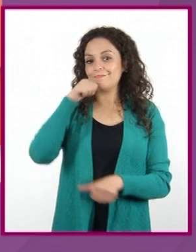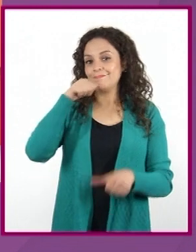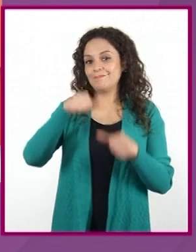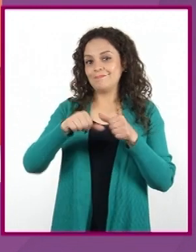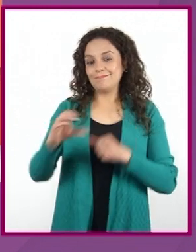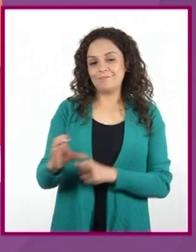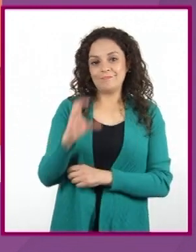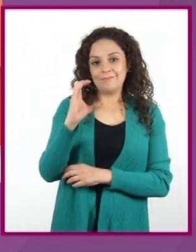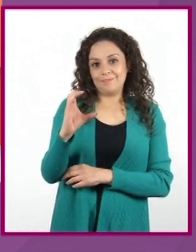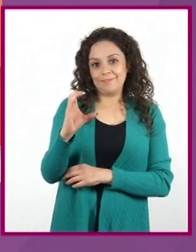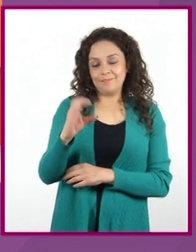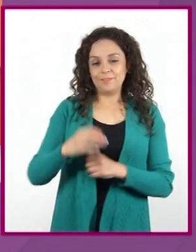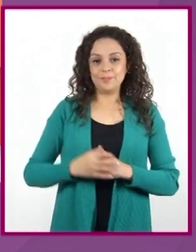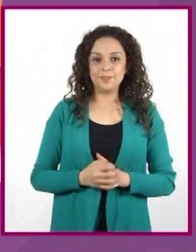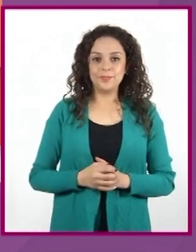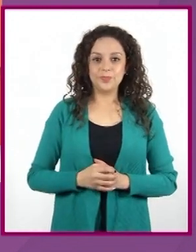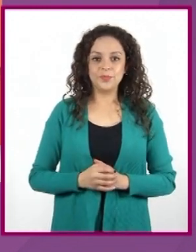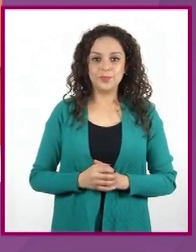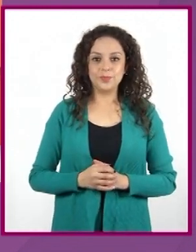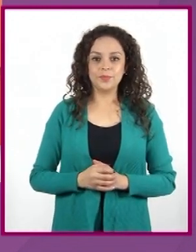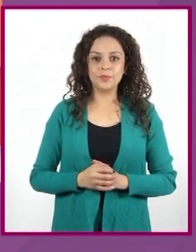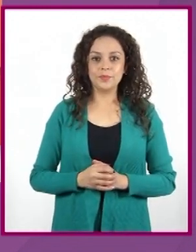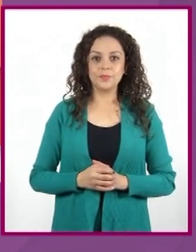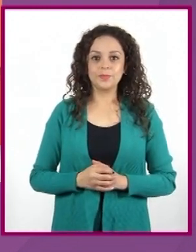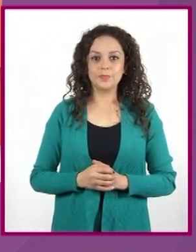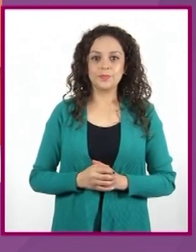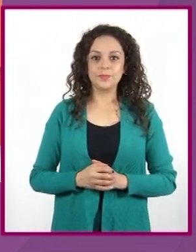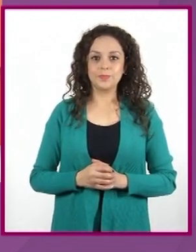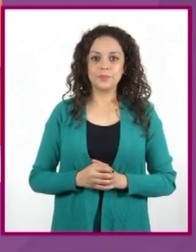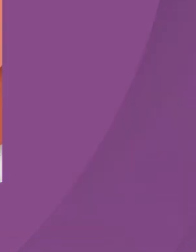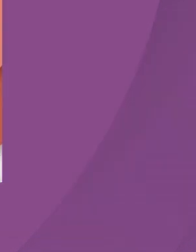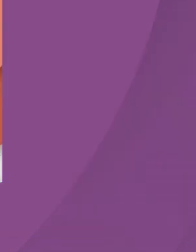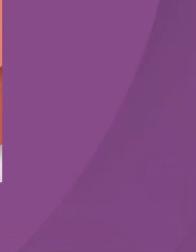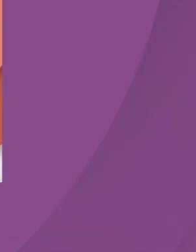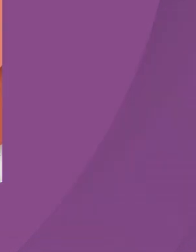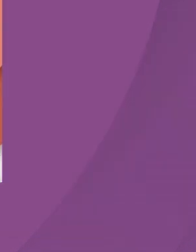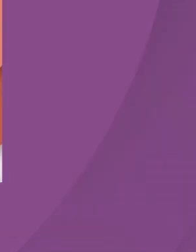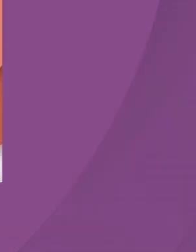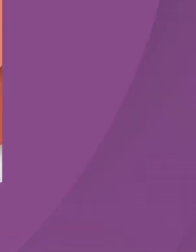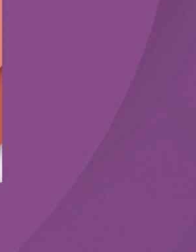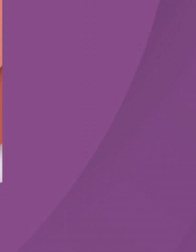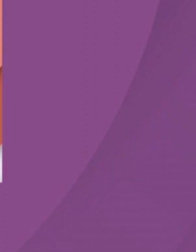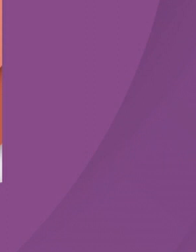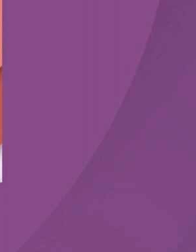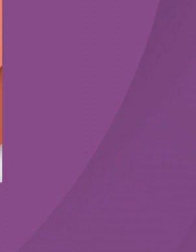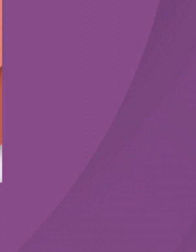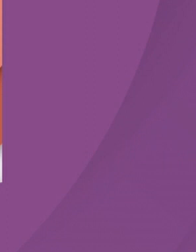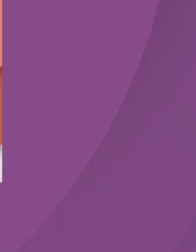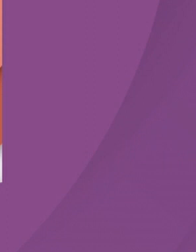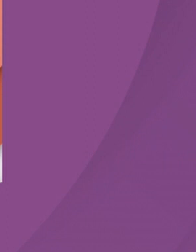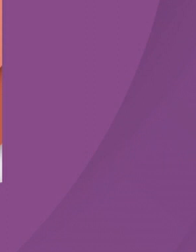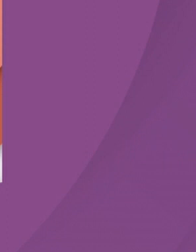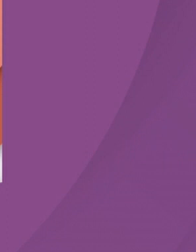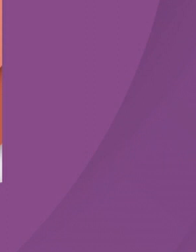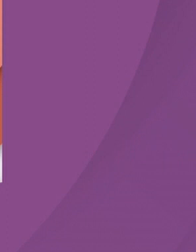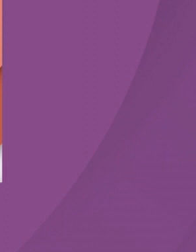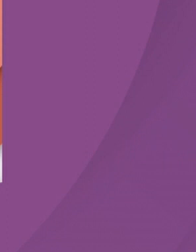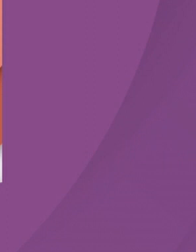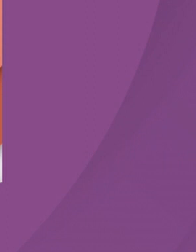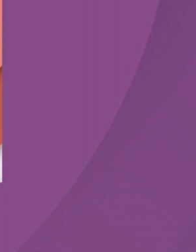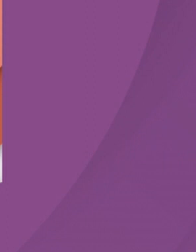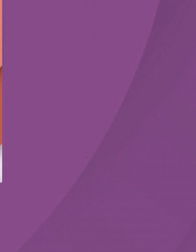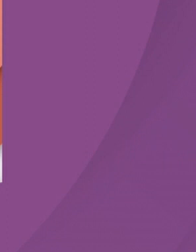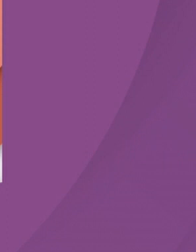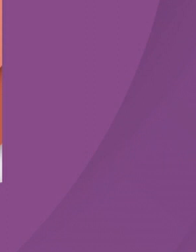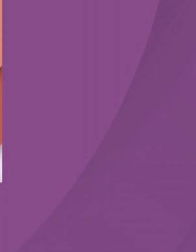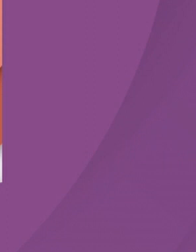C. Para interpretar documentos administrativos o legales es necesario identificar: